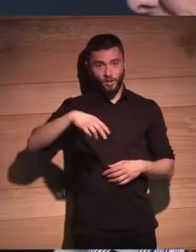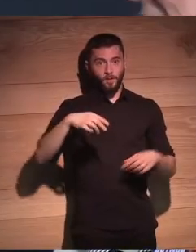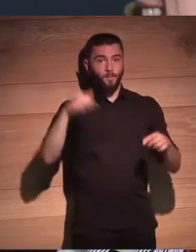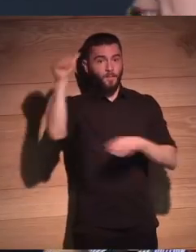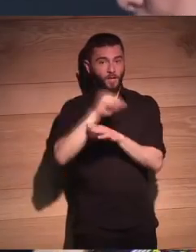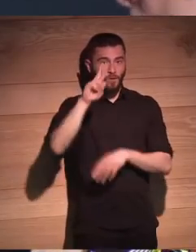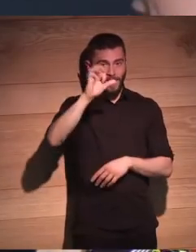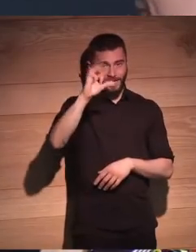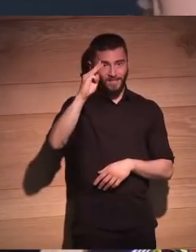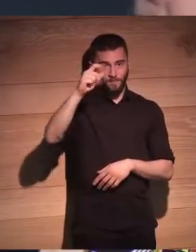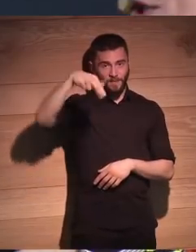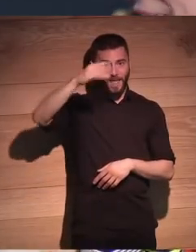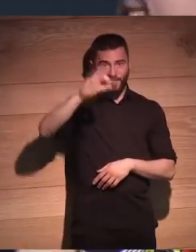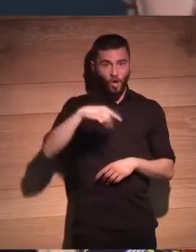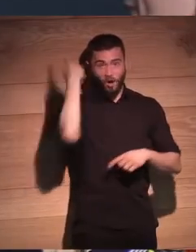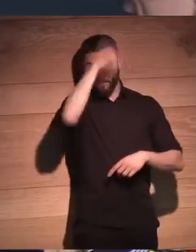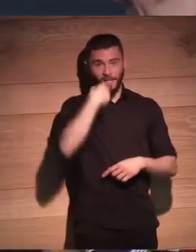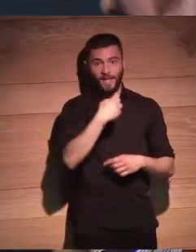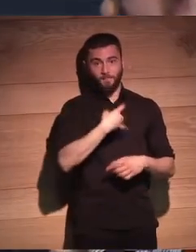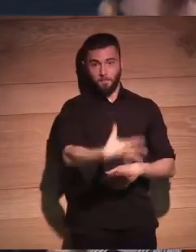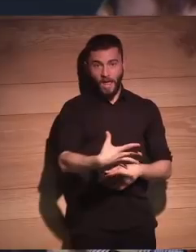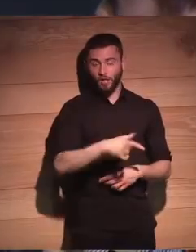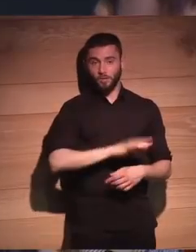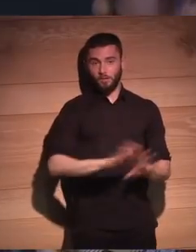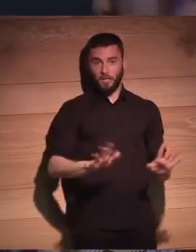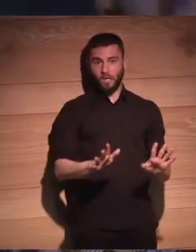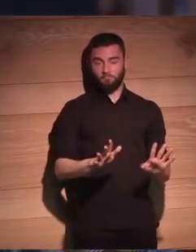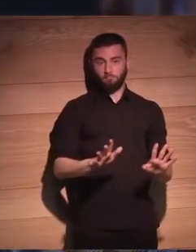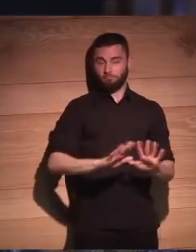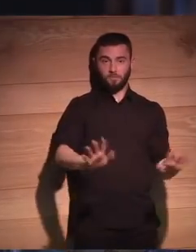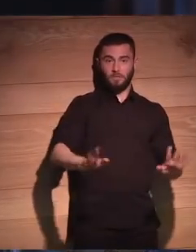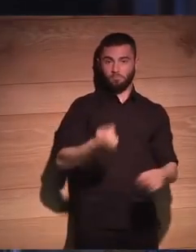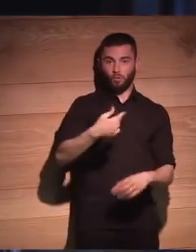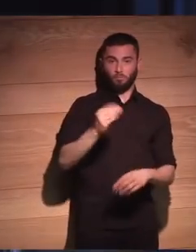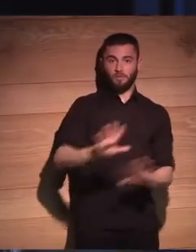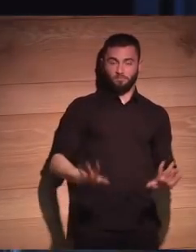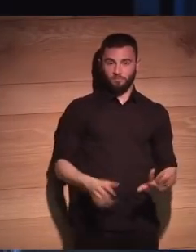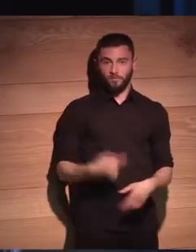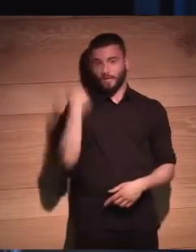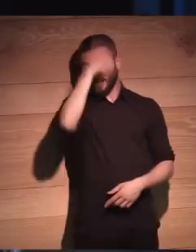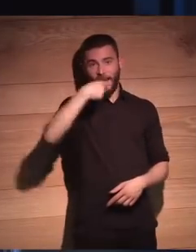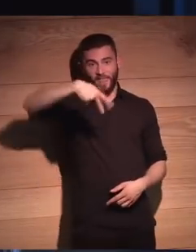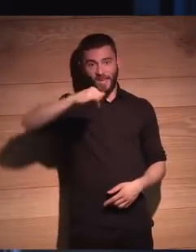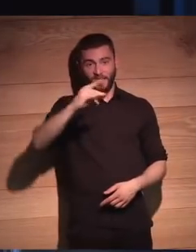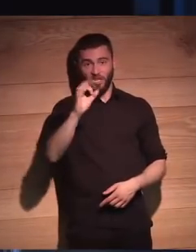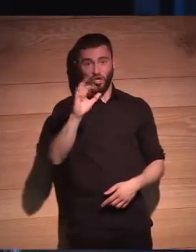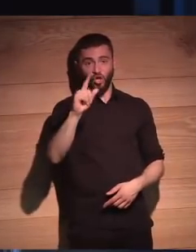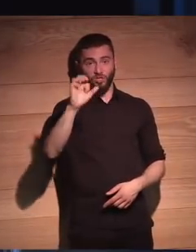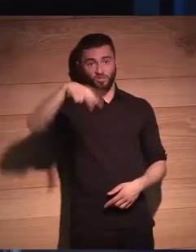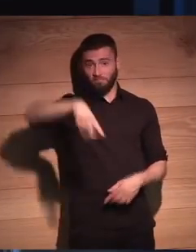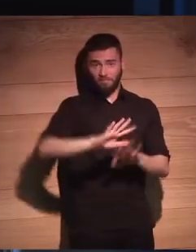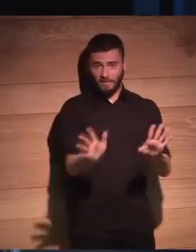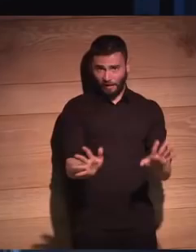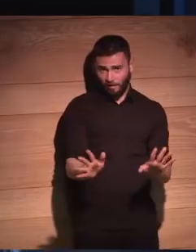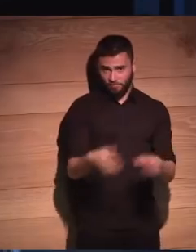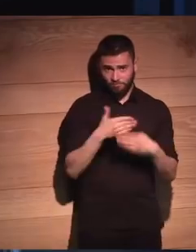así todo el rato. Y decirle, pon cara de Nicholson. Pon cara de Nicholson. Hay una identificación absoluta entre los dos. Claro. Le pega muy bien, o sea, es